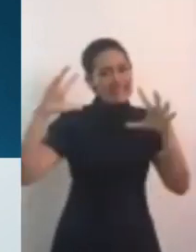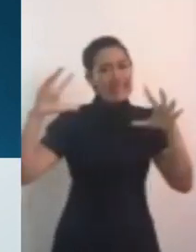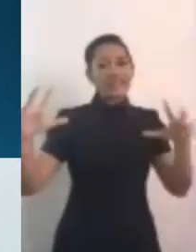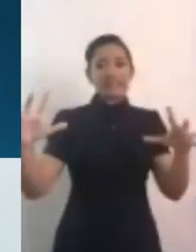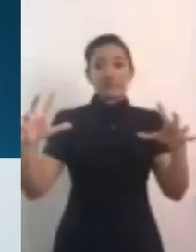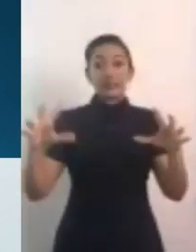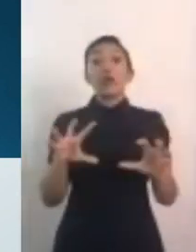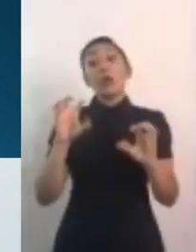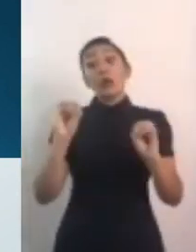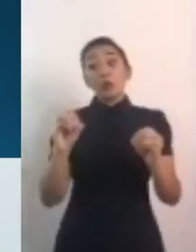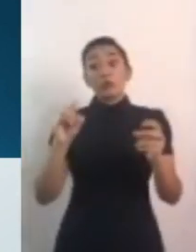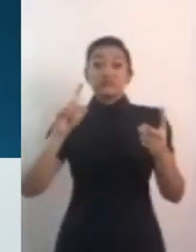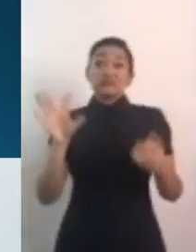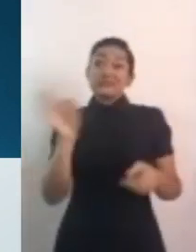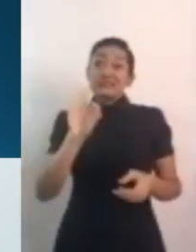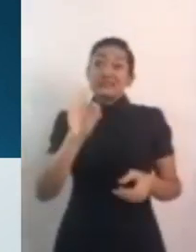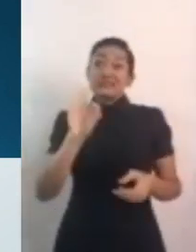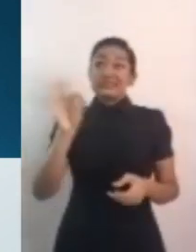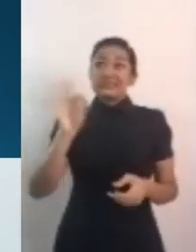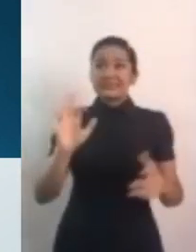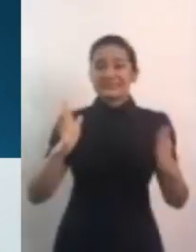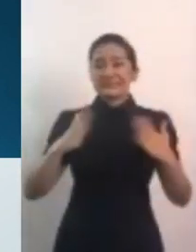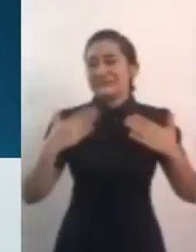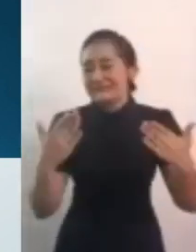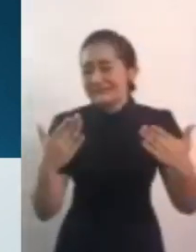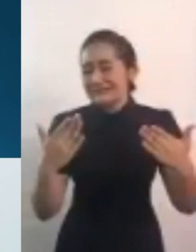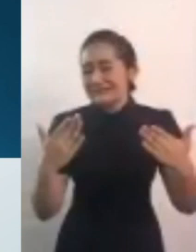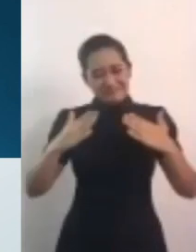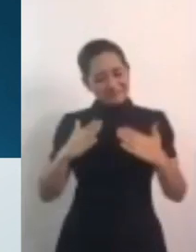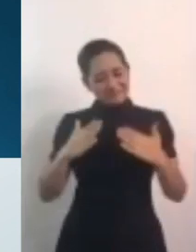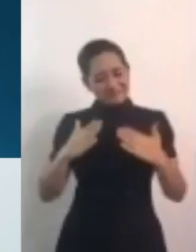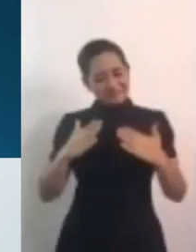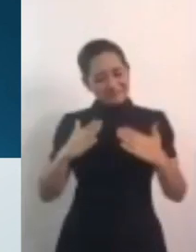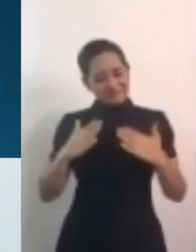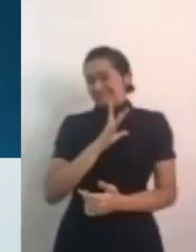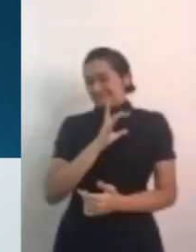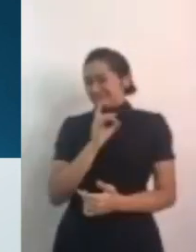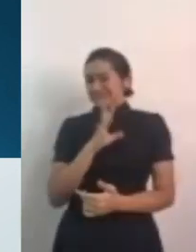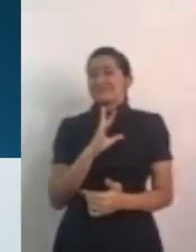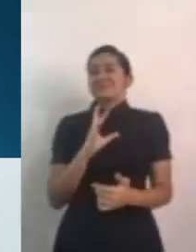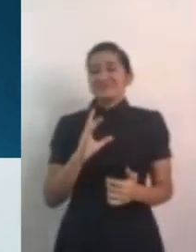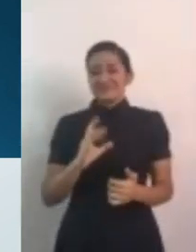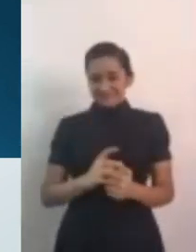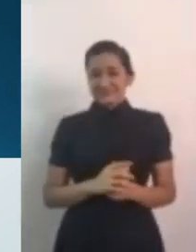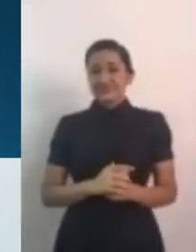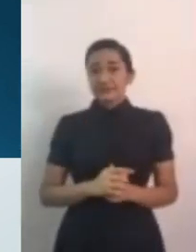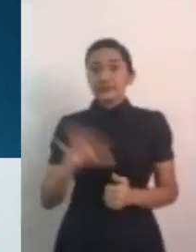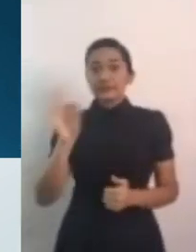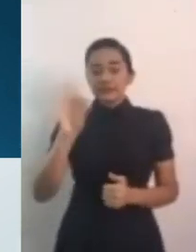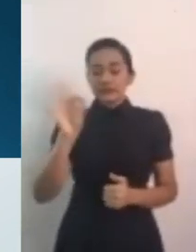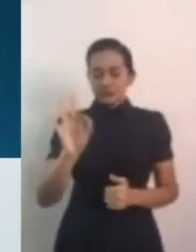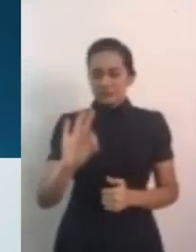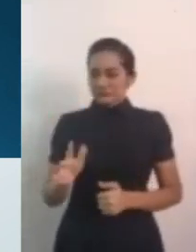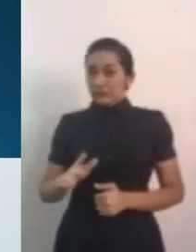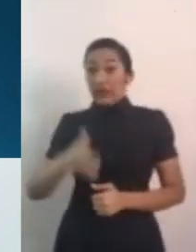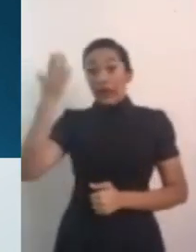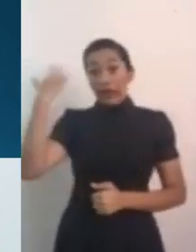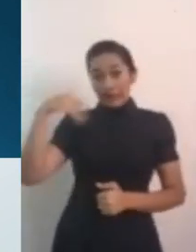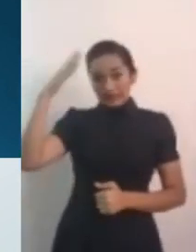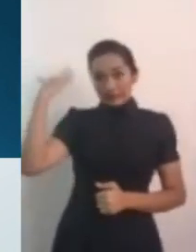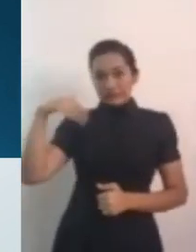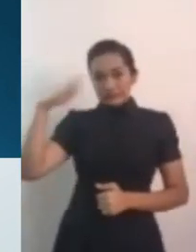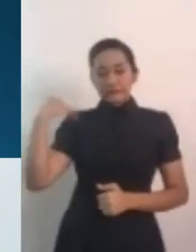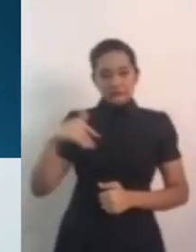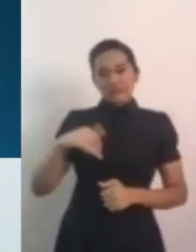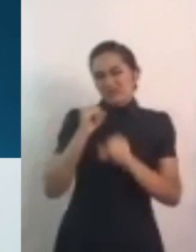hay una hipervigilancia. Hipervigilancia en el sentido de que ahora ponemos más atención que antes a la información,